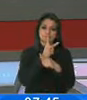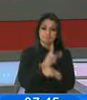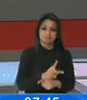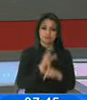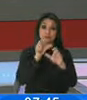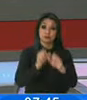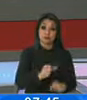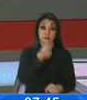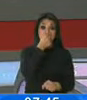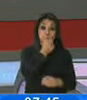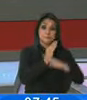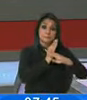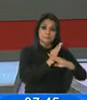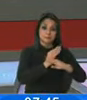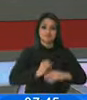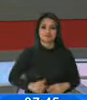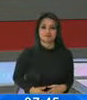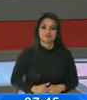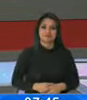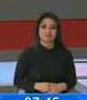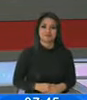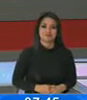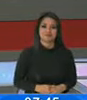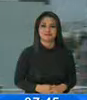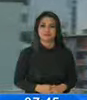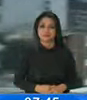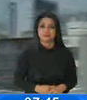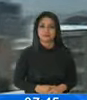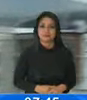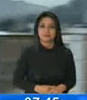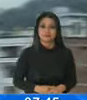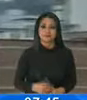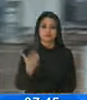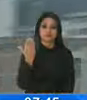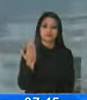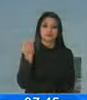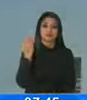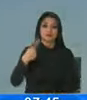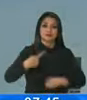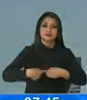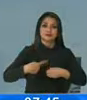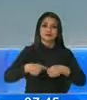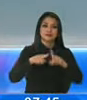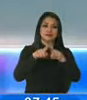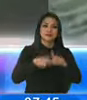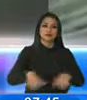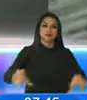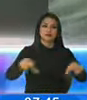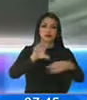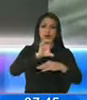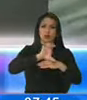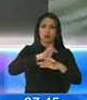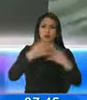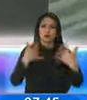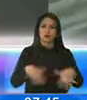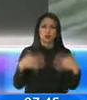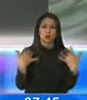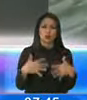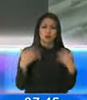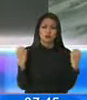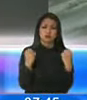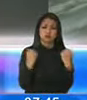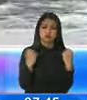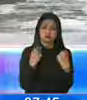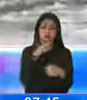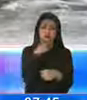poseer estos males del frío. Veamos. Hace algunas semanas, la capital y otras zonas del país han registrado bajas